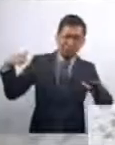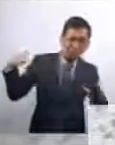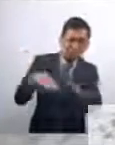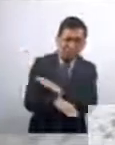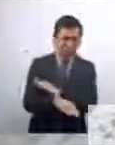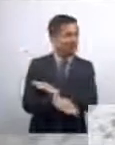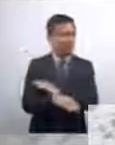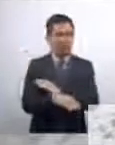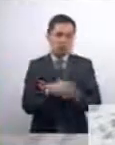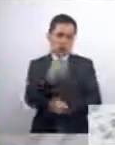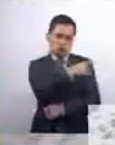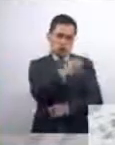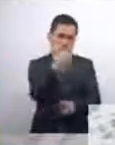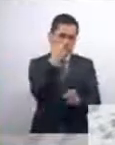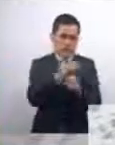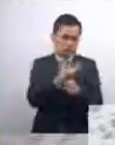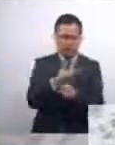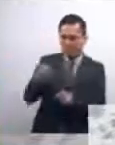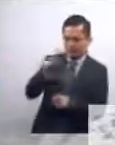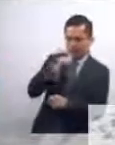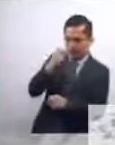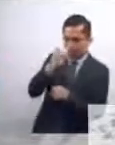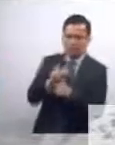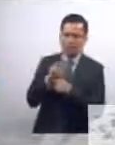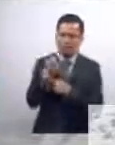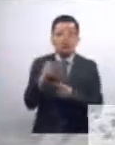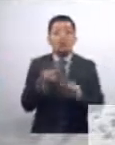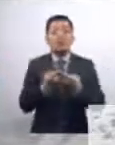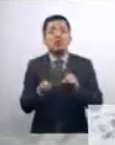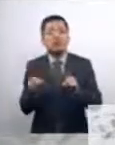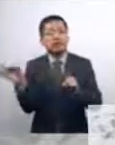Esta diferenciación cualitativa es la que se busca